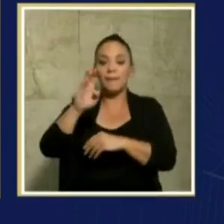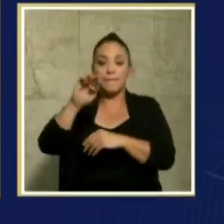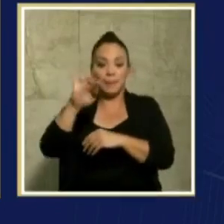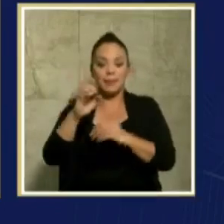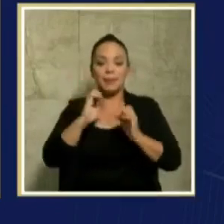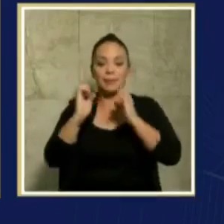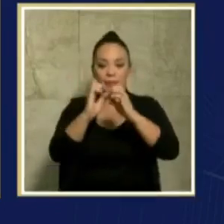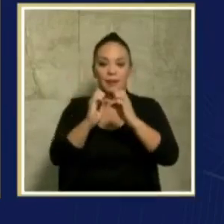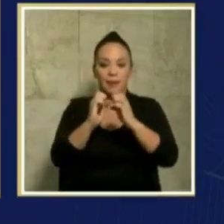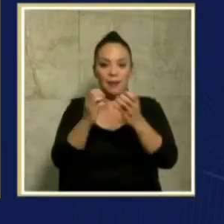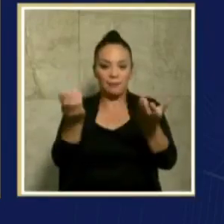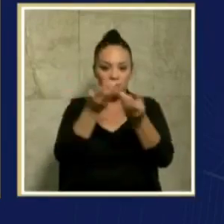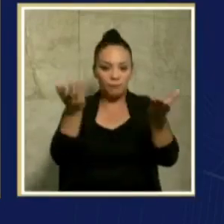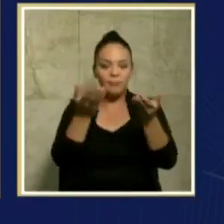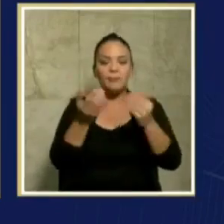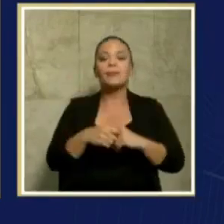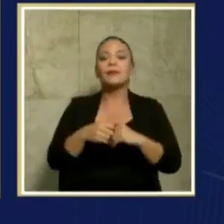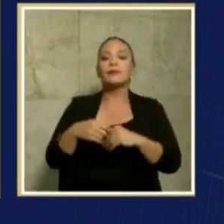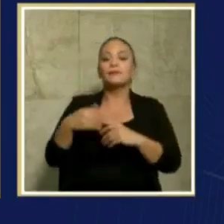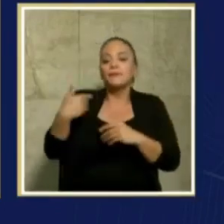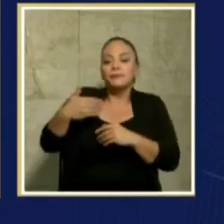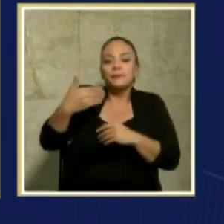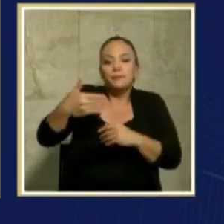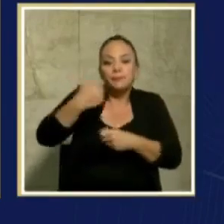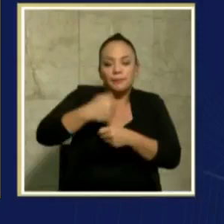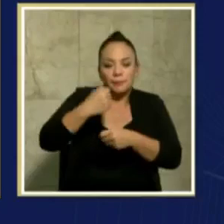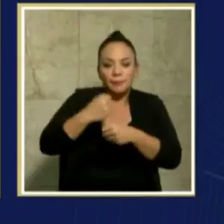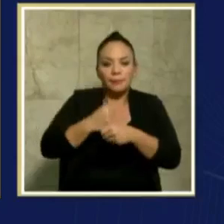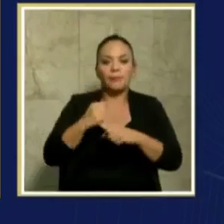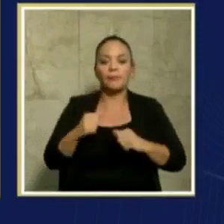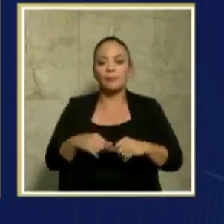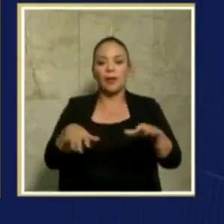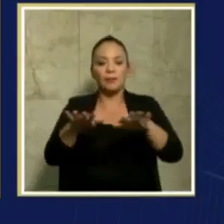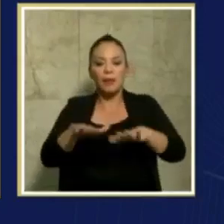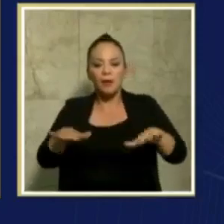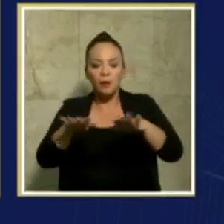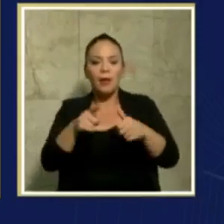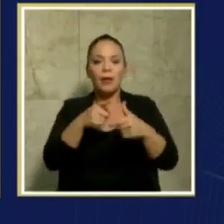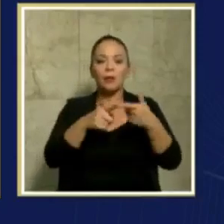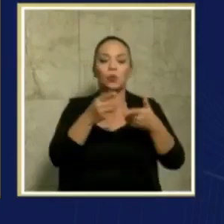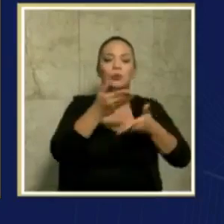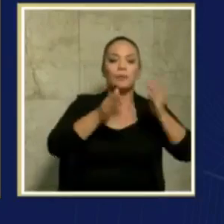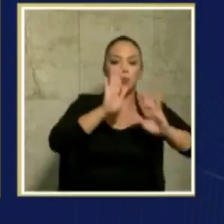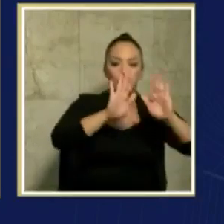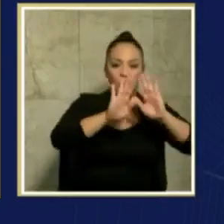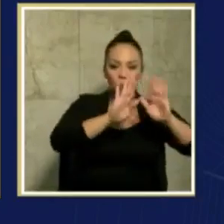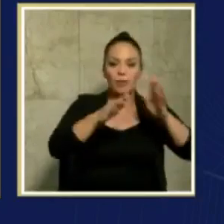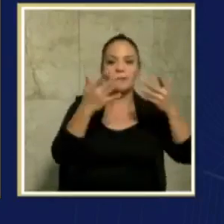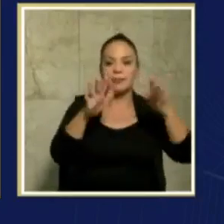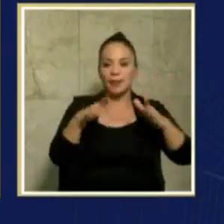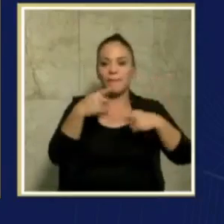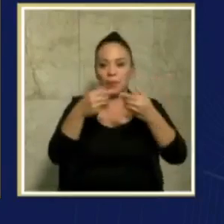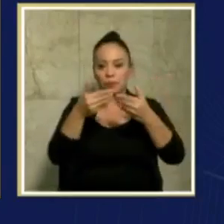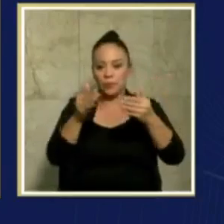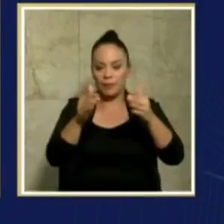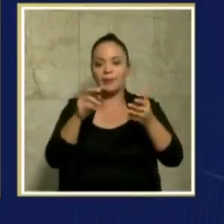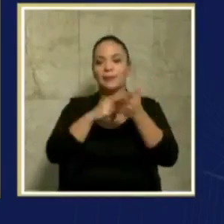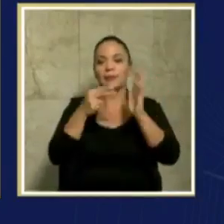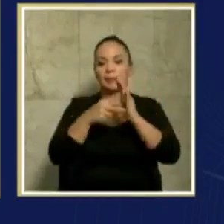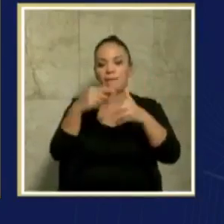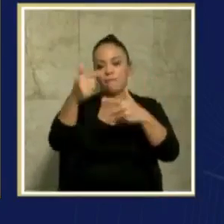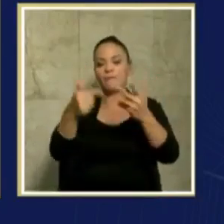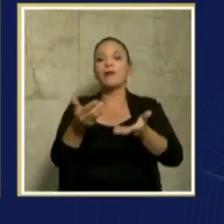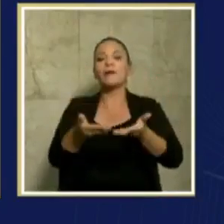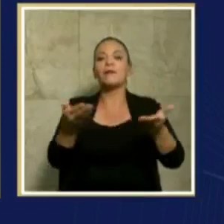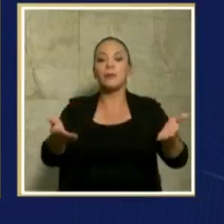estar, digamos, al aire, una serie de eventos en terreno y también servicios virtuales que ya vamos a poder habilitar. Es decir,